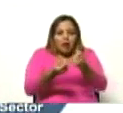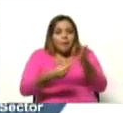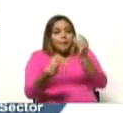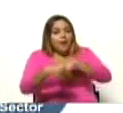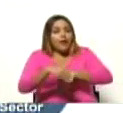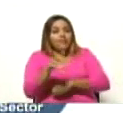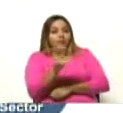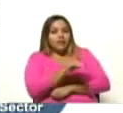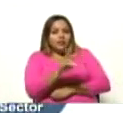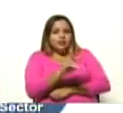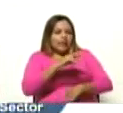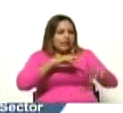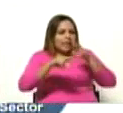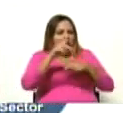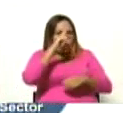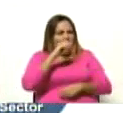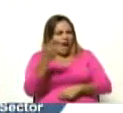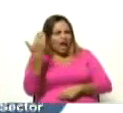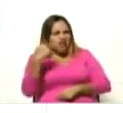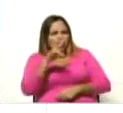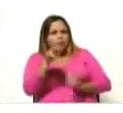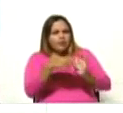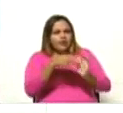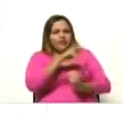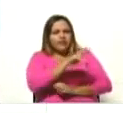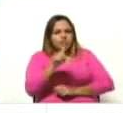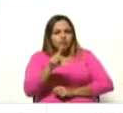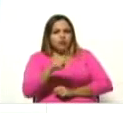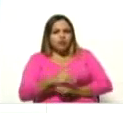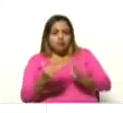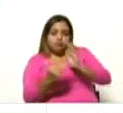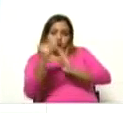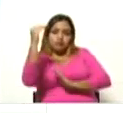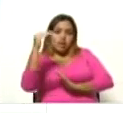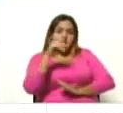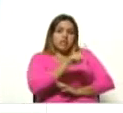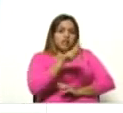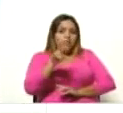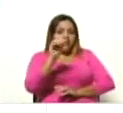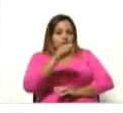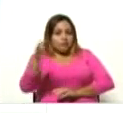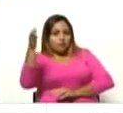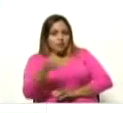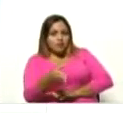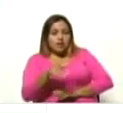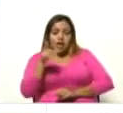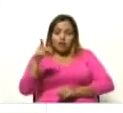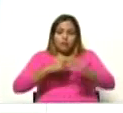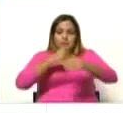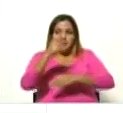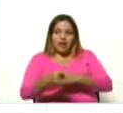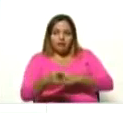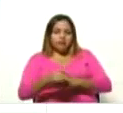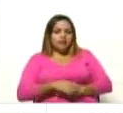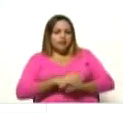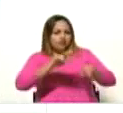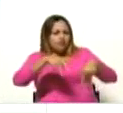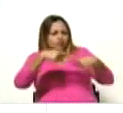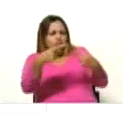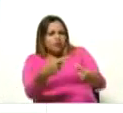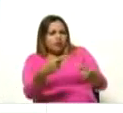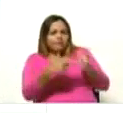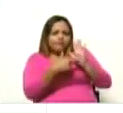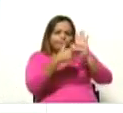Venezuela en relación al año 2021 de un 120%. Esto habla de un programa de recuperación que presentó